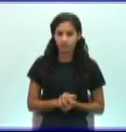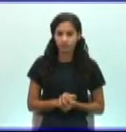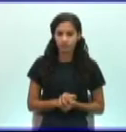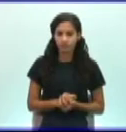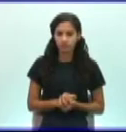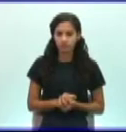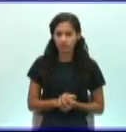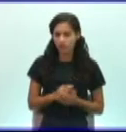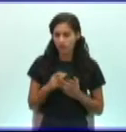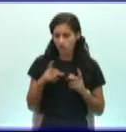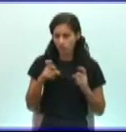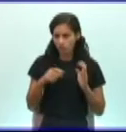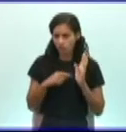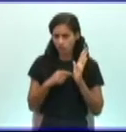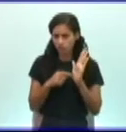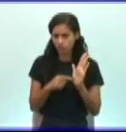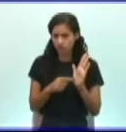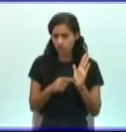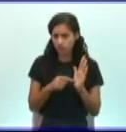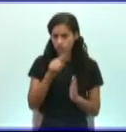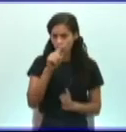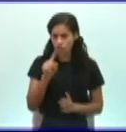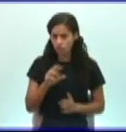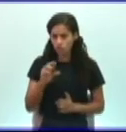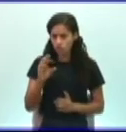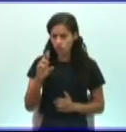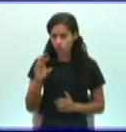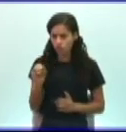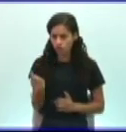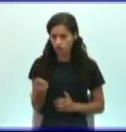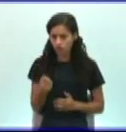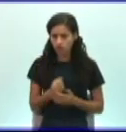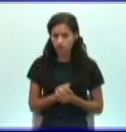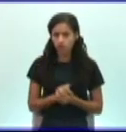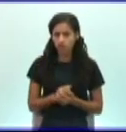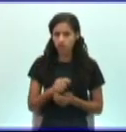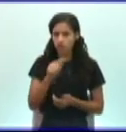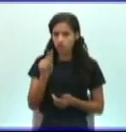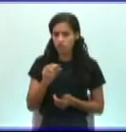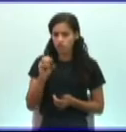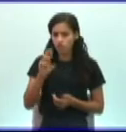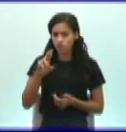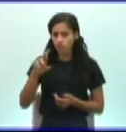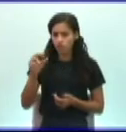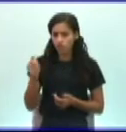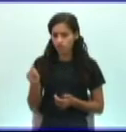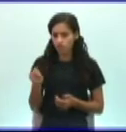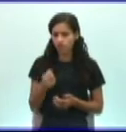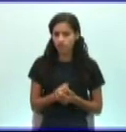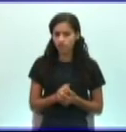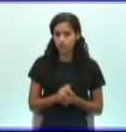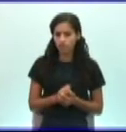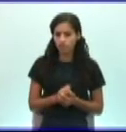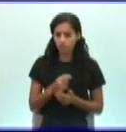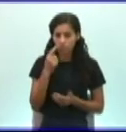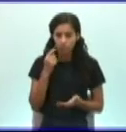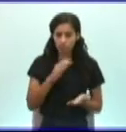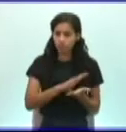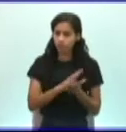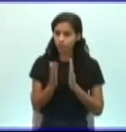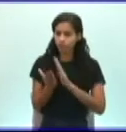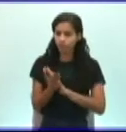La imagen te muestra una zorra. Pronuncien conmigo, zorra. Dividámosla en